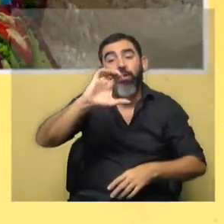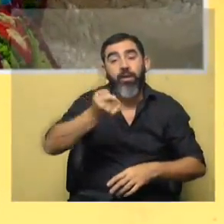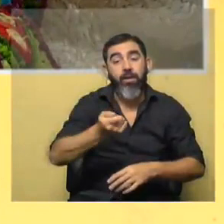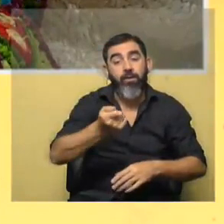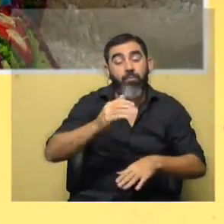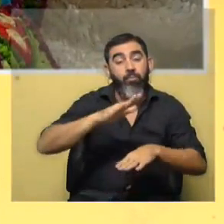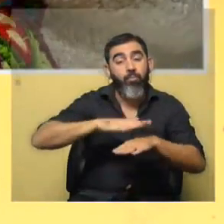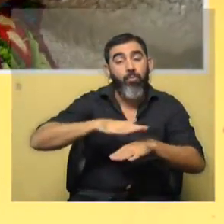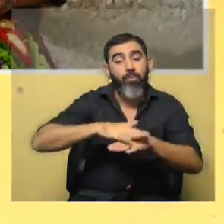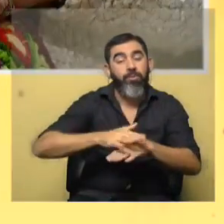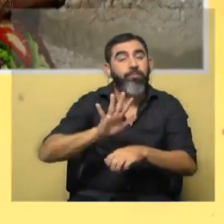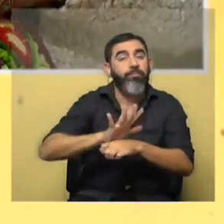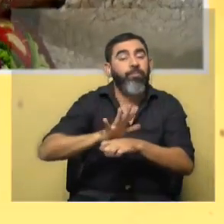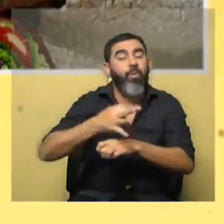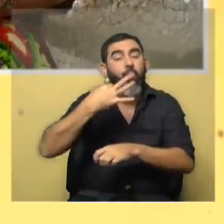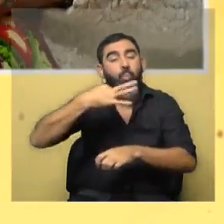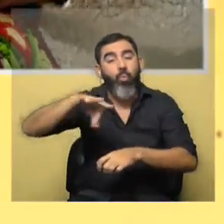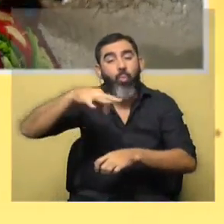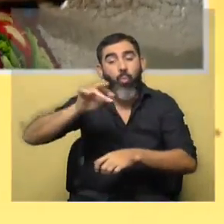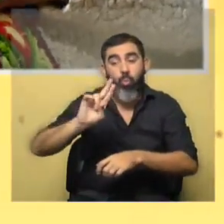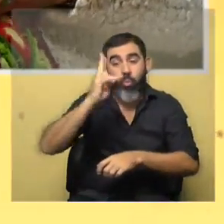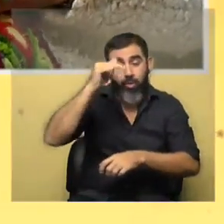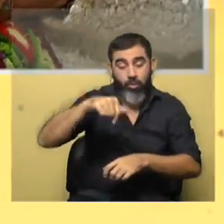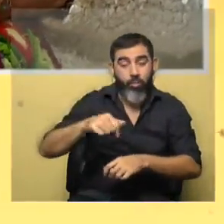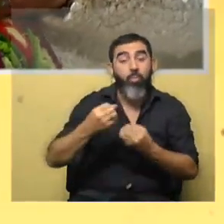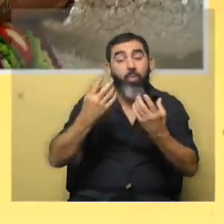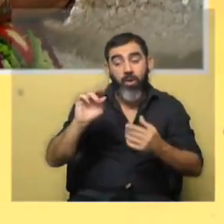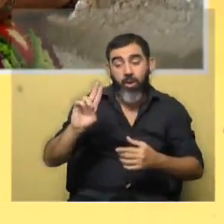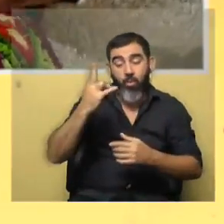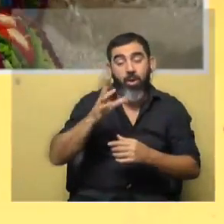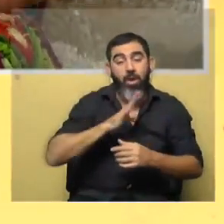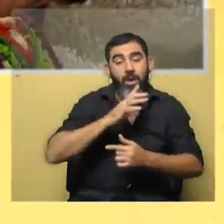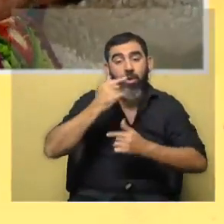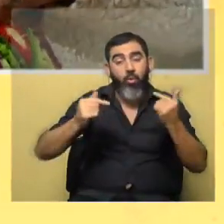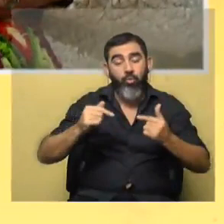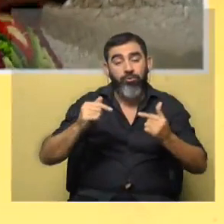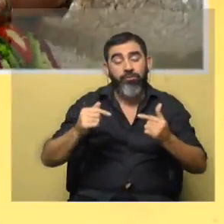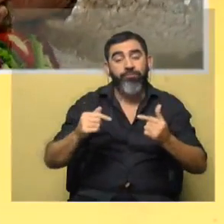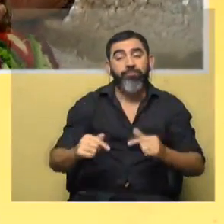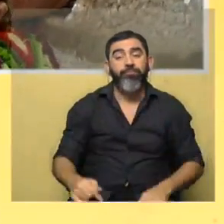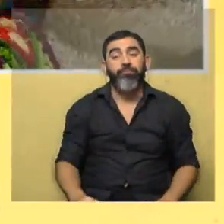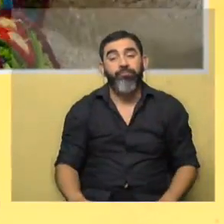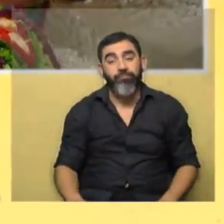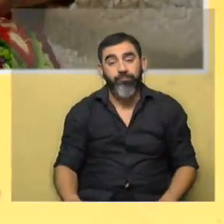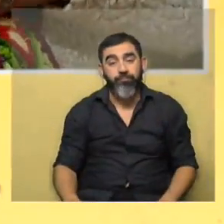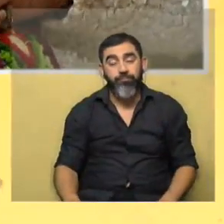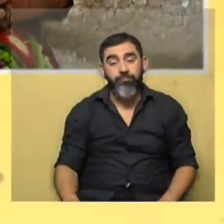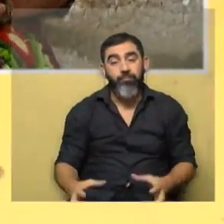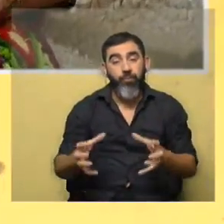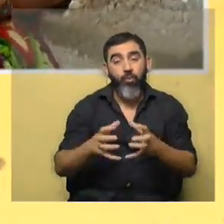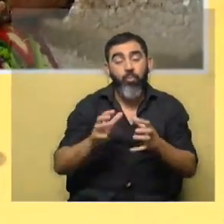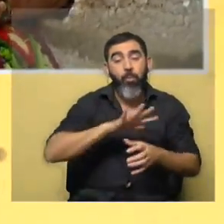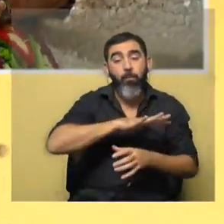prácticamente único para el Uruguay, porque en el Uruguay tenemos sedimentos o depósitos que preservan comunidades